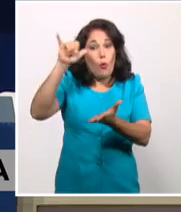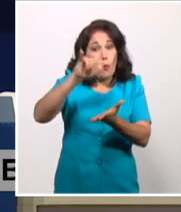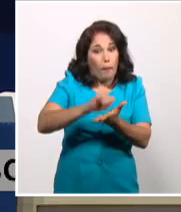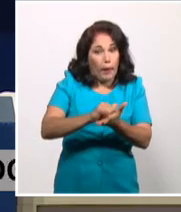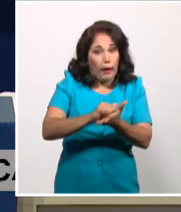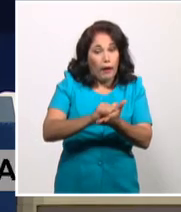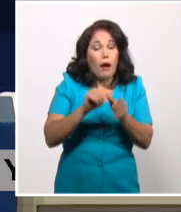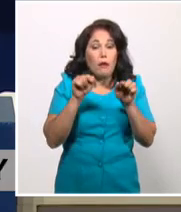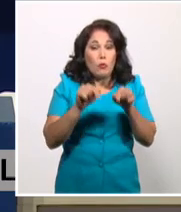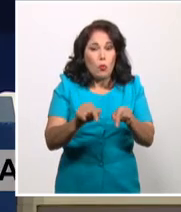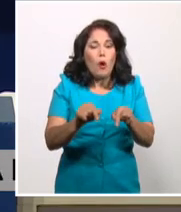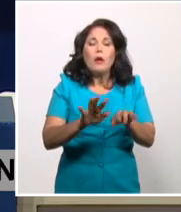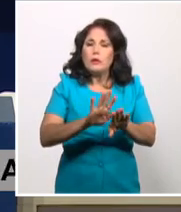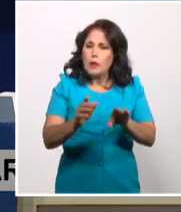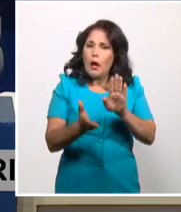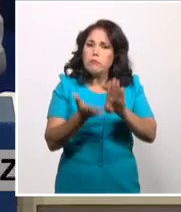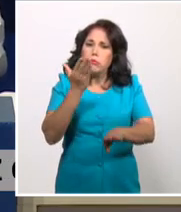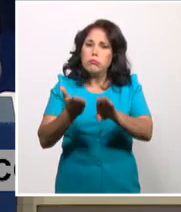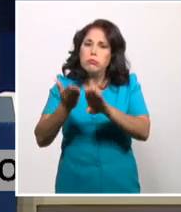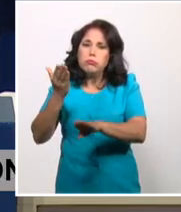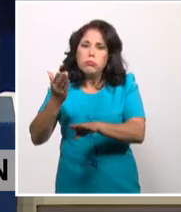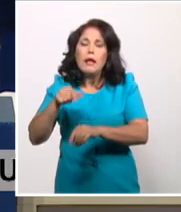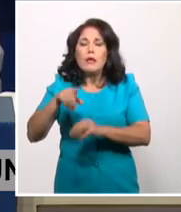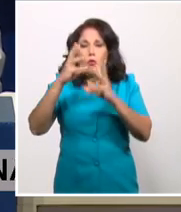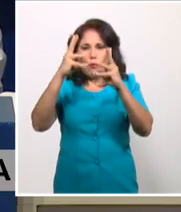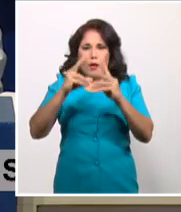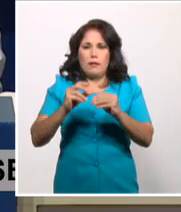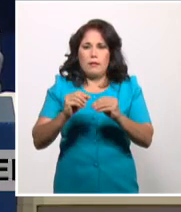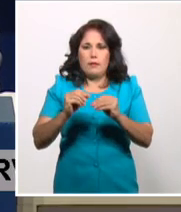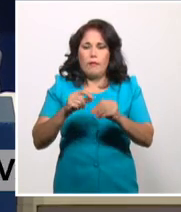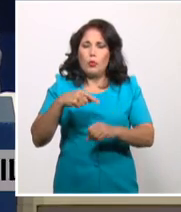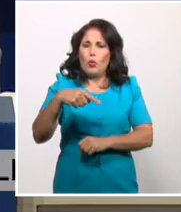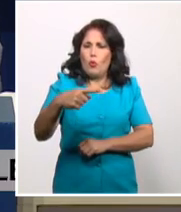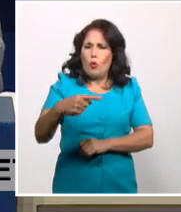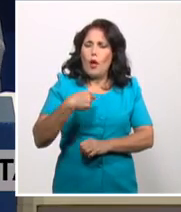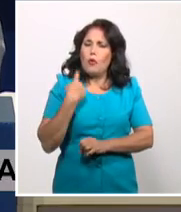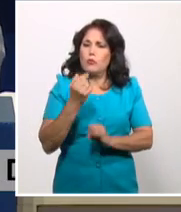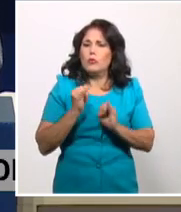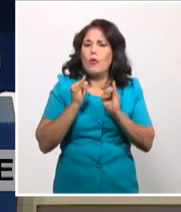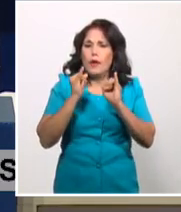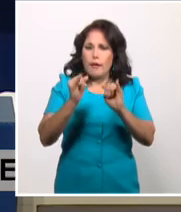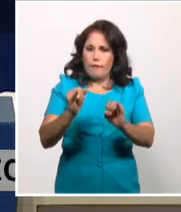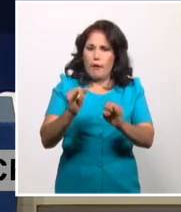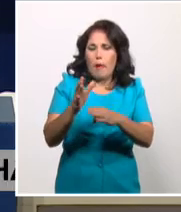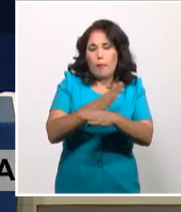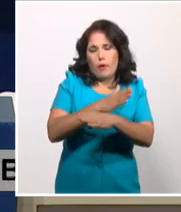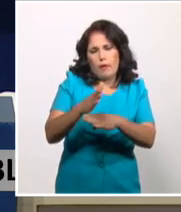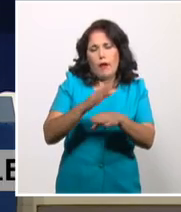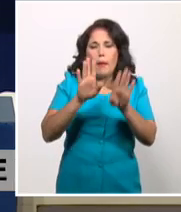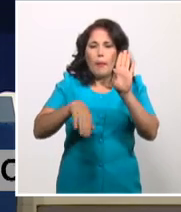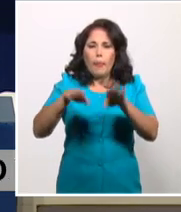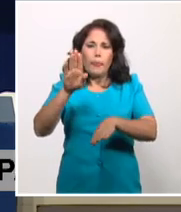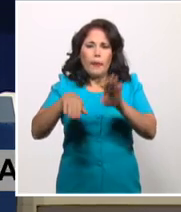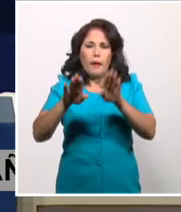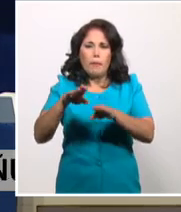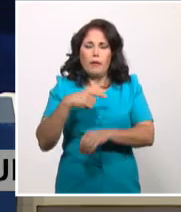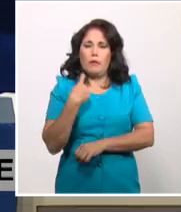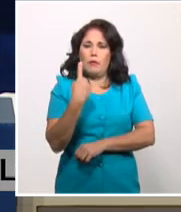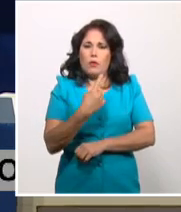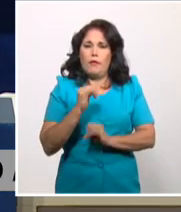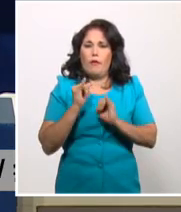condiciones, pues se le da el alta. Eso es una cifra que todos los días es diferente, depende de todo lo que yo he dicho